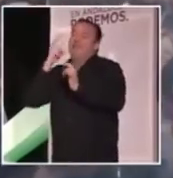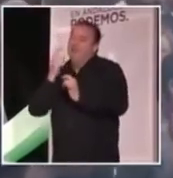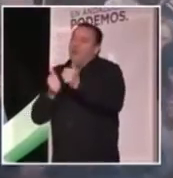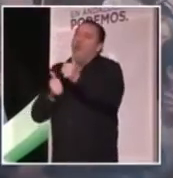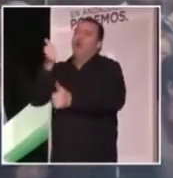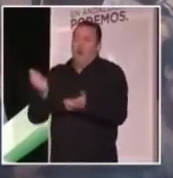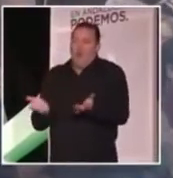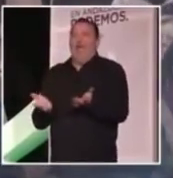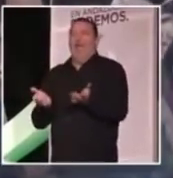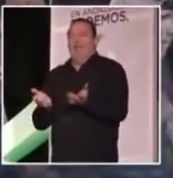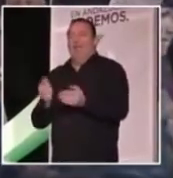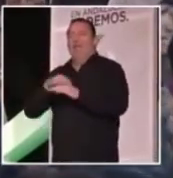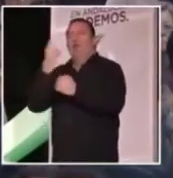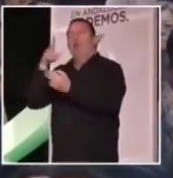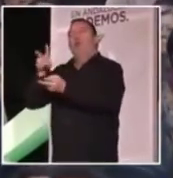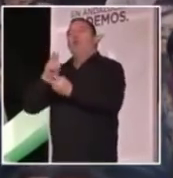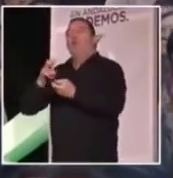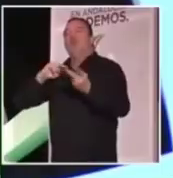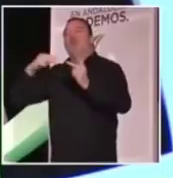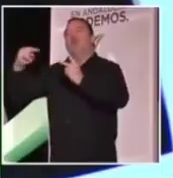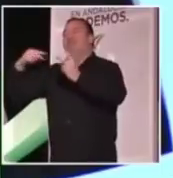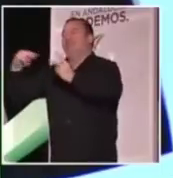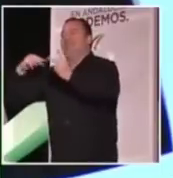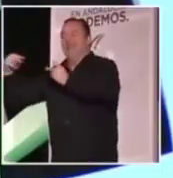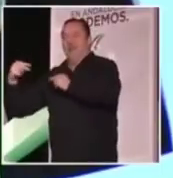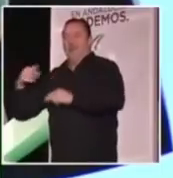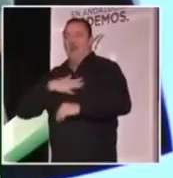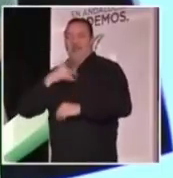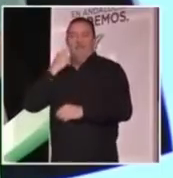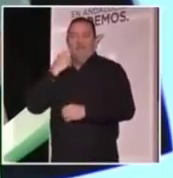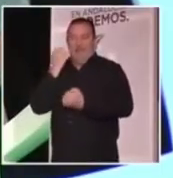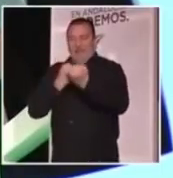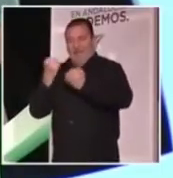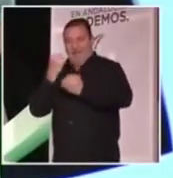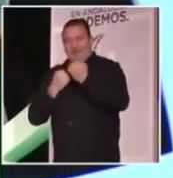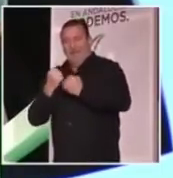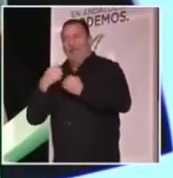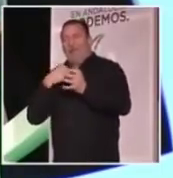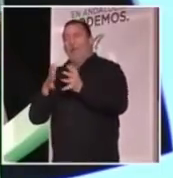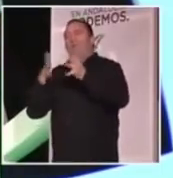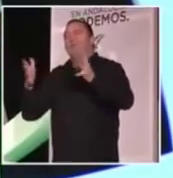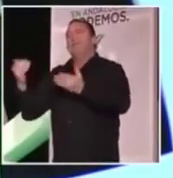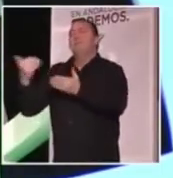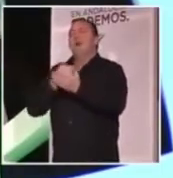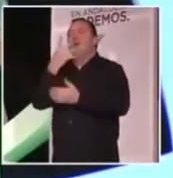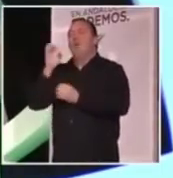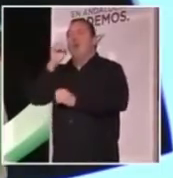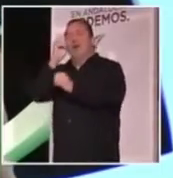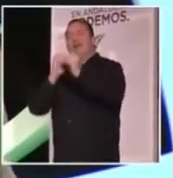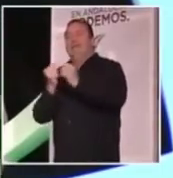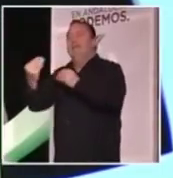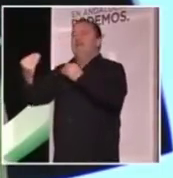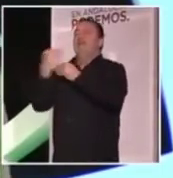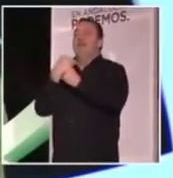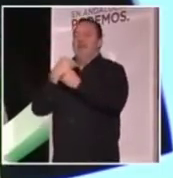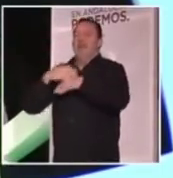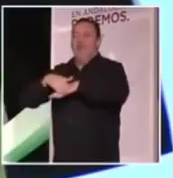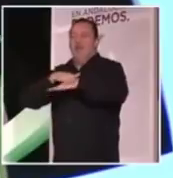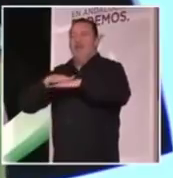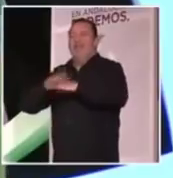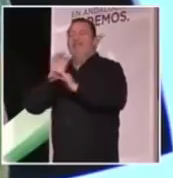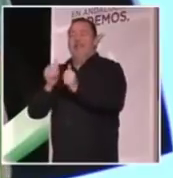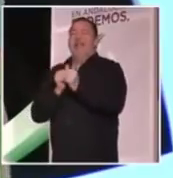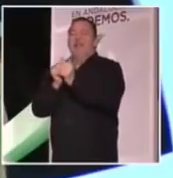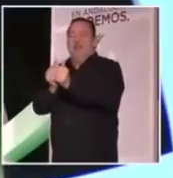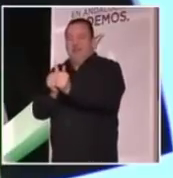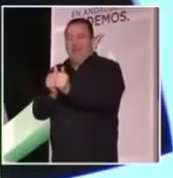más a través de un impuesto a las transacciones financieras. Logramos un aumento del 40% en la financiación estatal de la